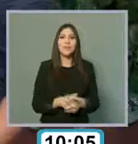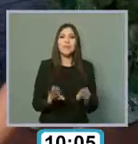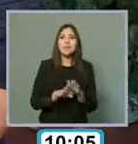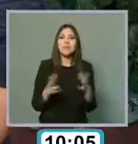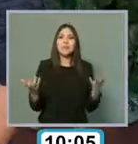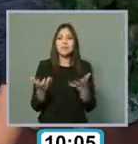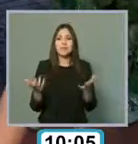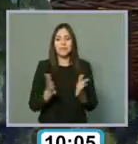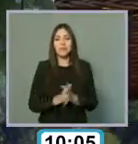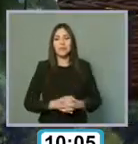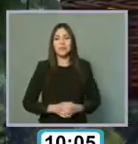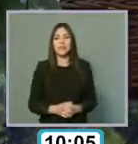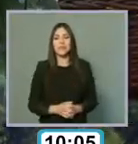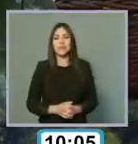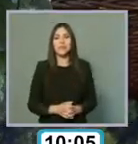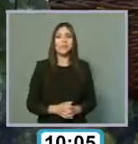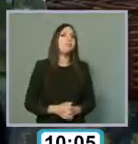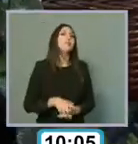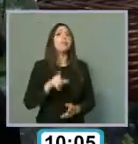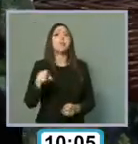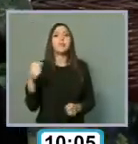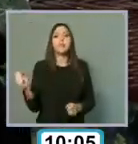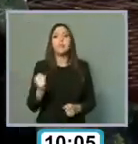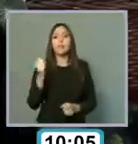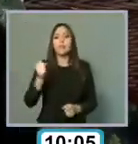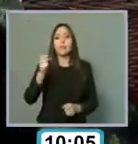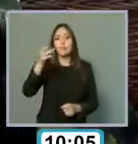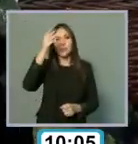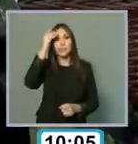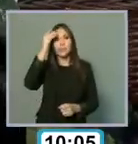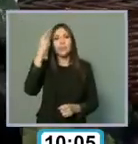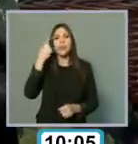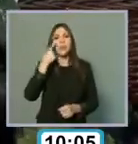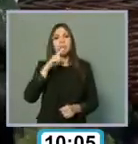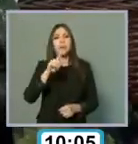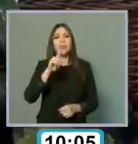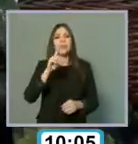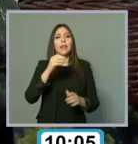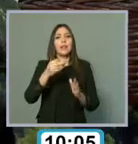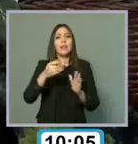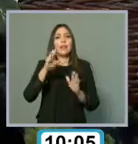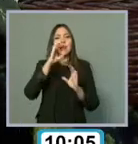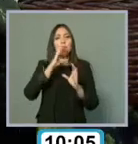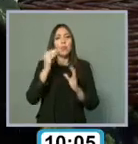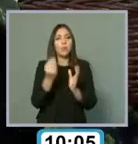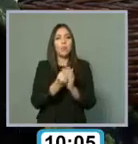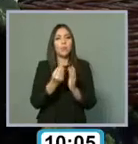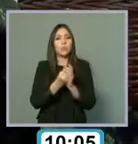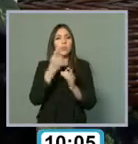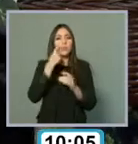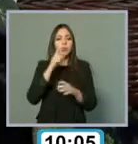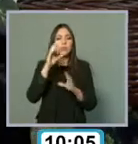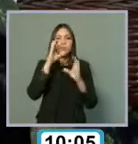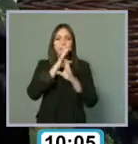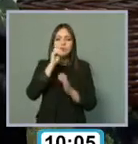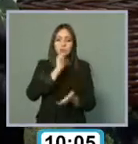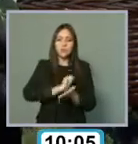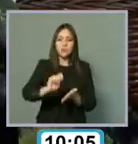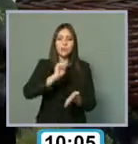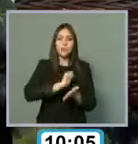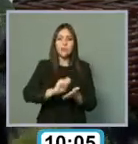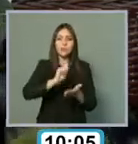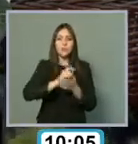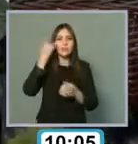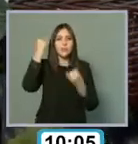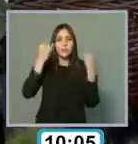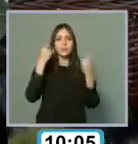hora? Pues yo tuve la fortuna de entrar al taller de composición de la Sociedad de Autores y Compositores de México. Ajá. Y en esos 2 años me dediqué